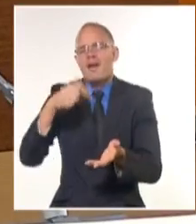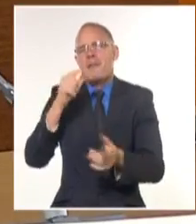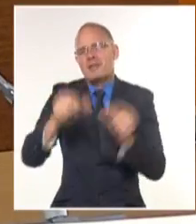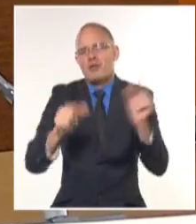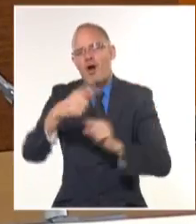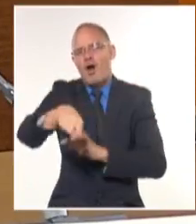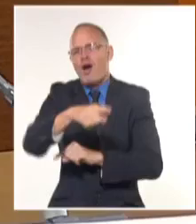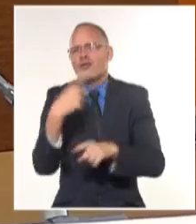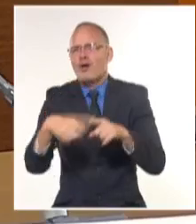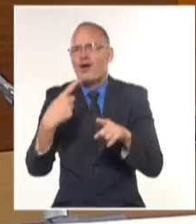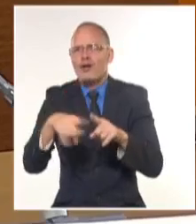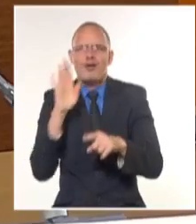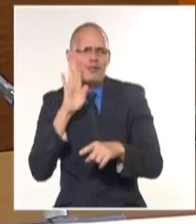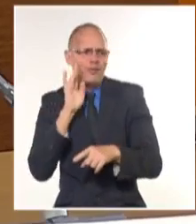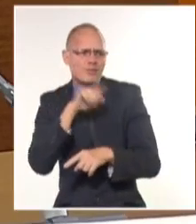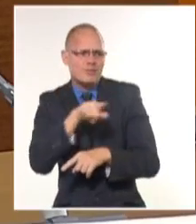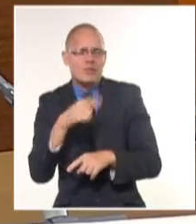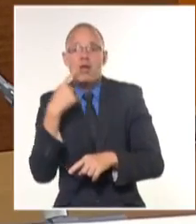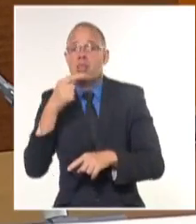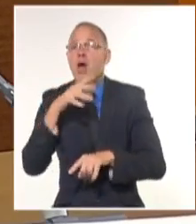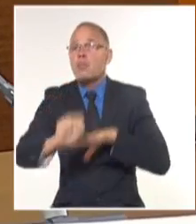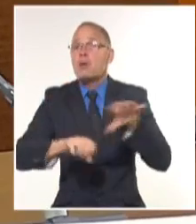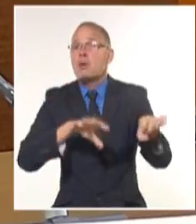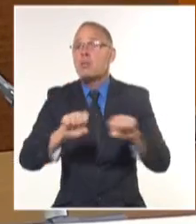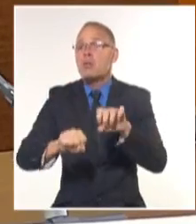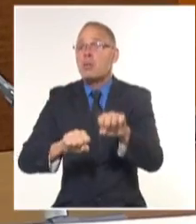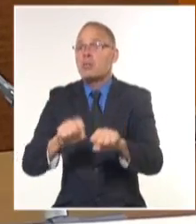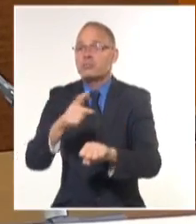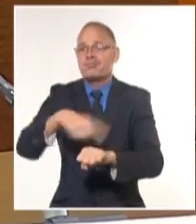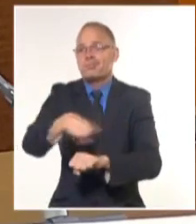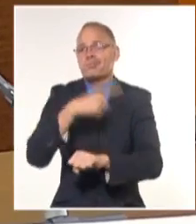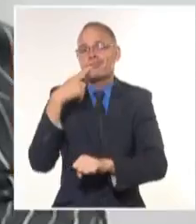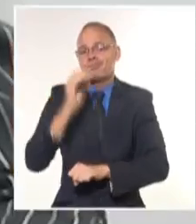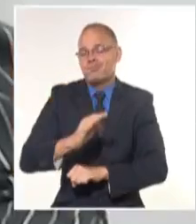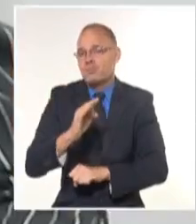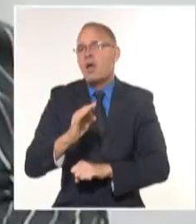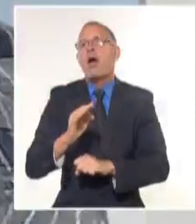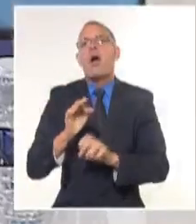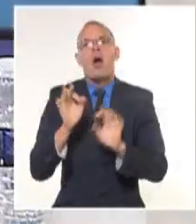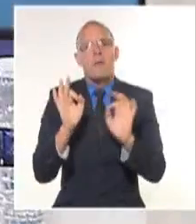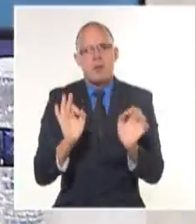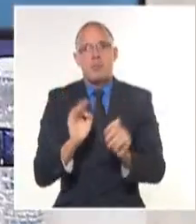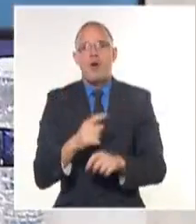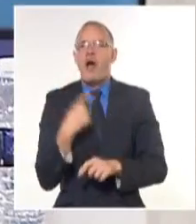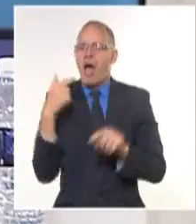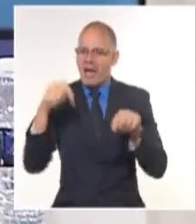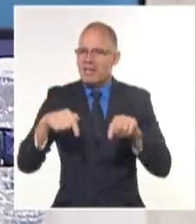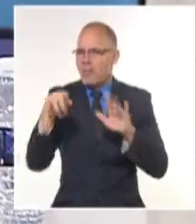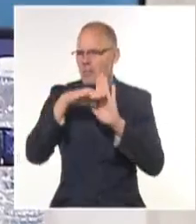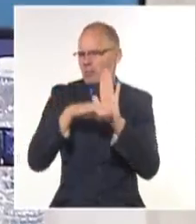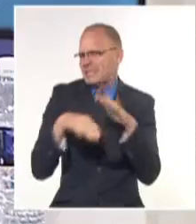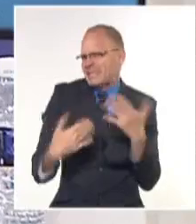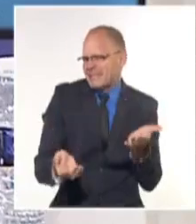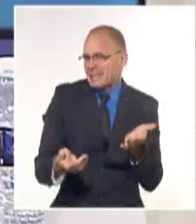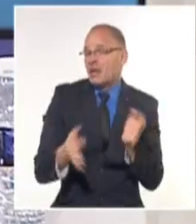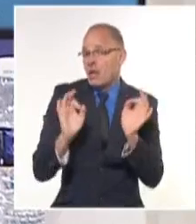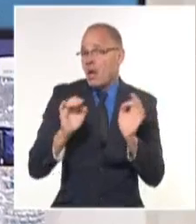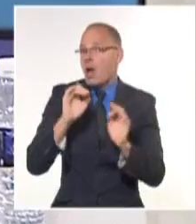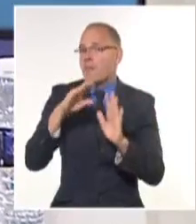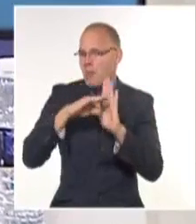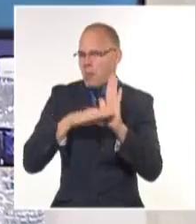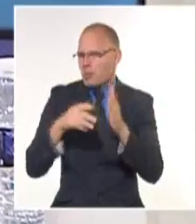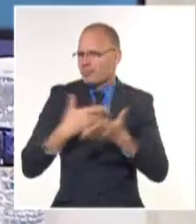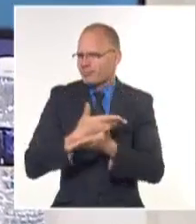estos fenómenos nocivos que afectan la seguridad y el orden interior. Pues aquí estamos entonces, aquí estamos, presidente, hacemos Cuba en